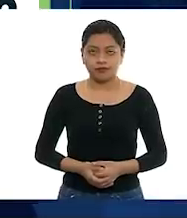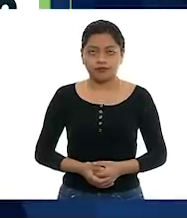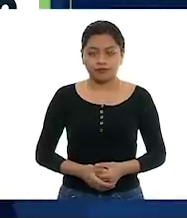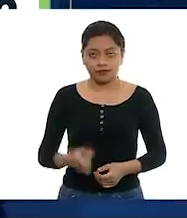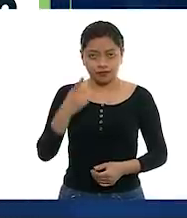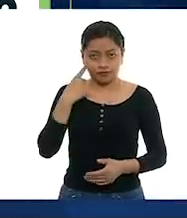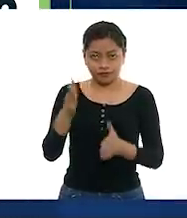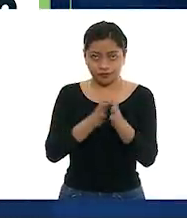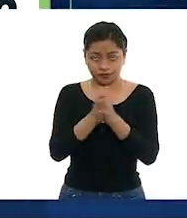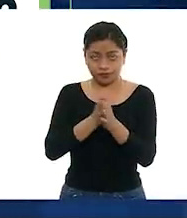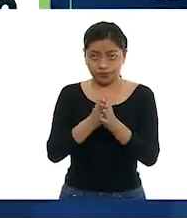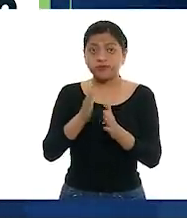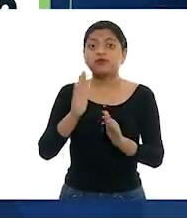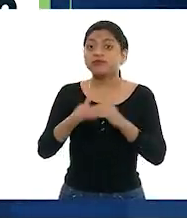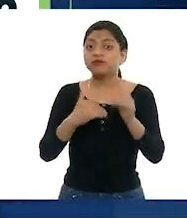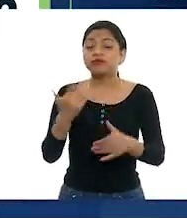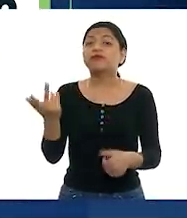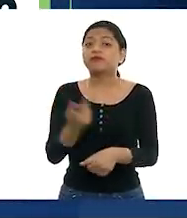chocolates?